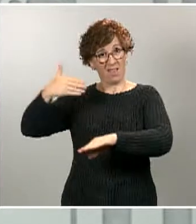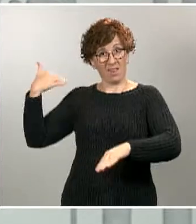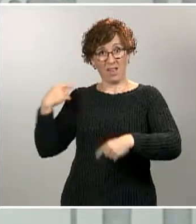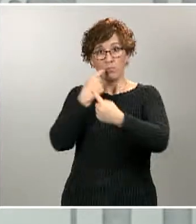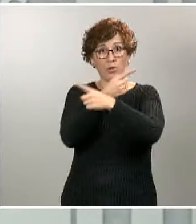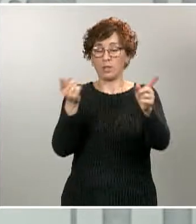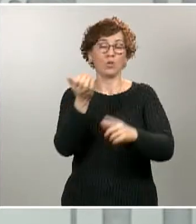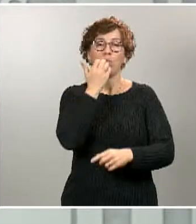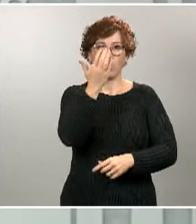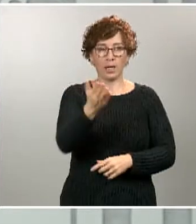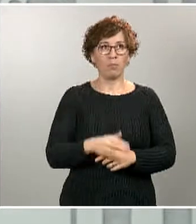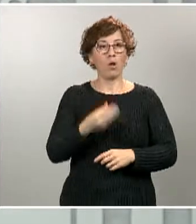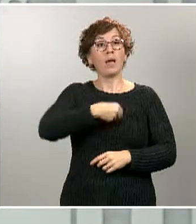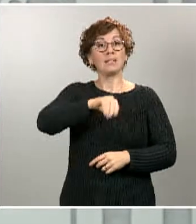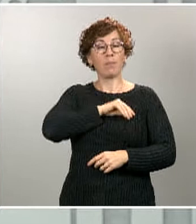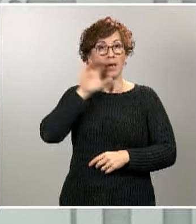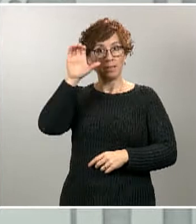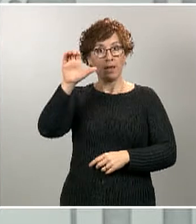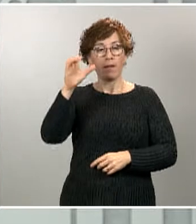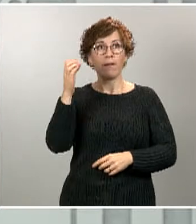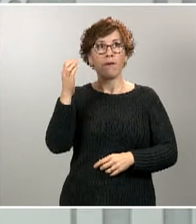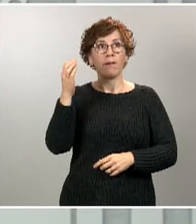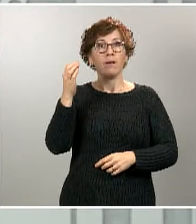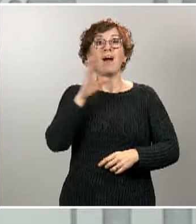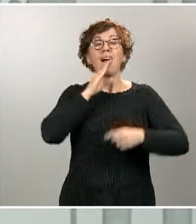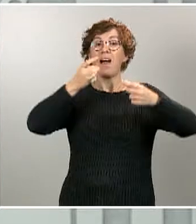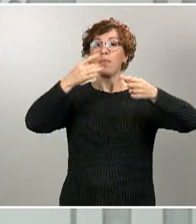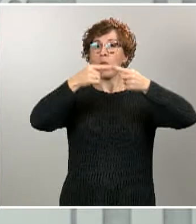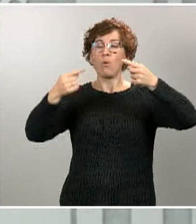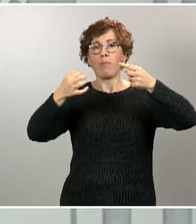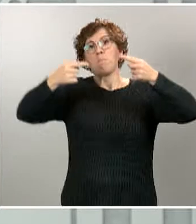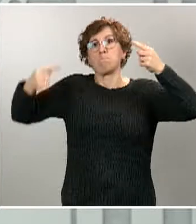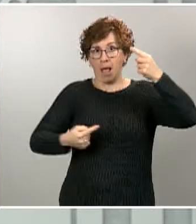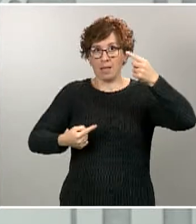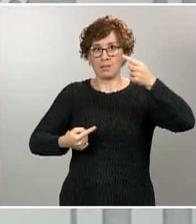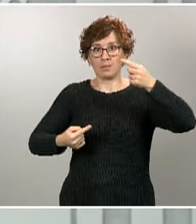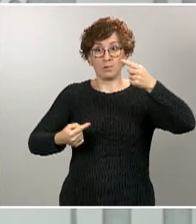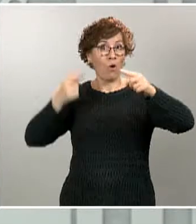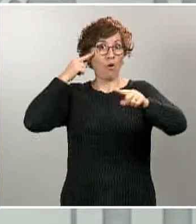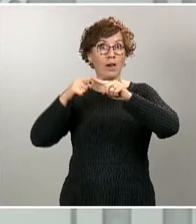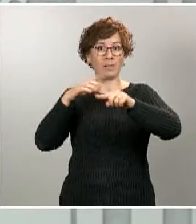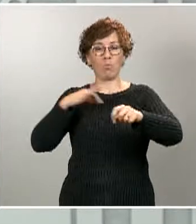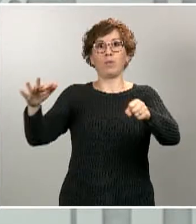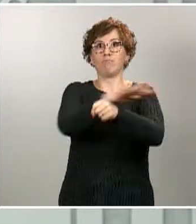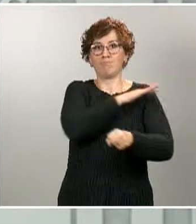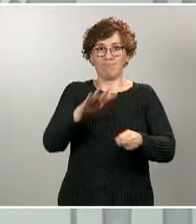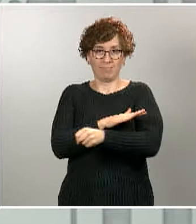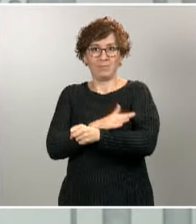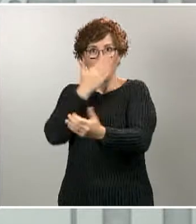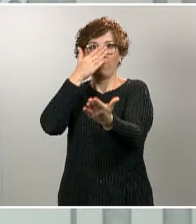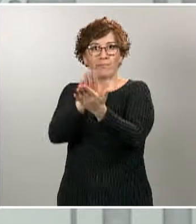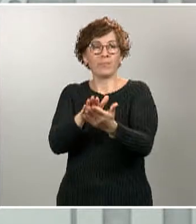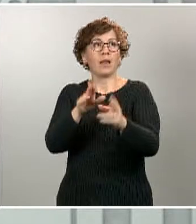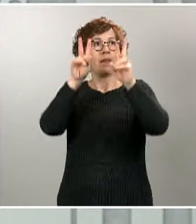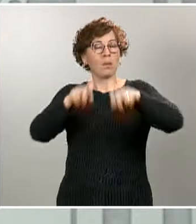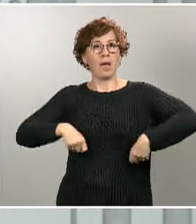necesita endeudarse por encima de lo que tenía previsto para hacer frente a las situaciones del incremento del gasto sanitario o para